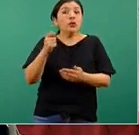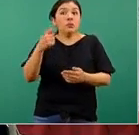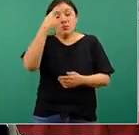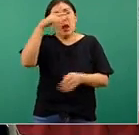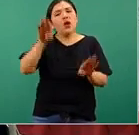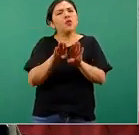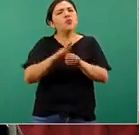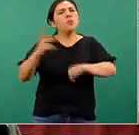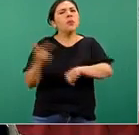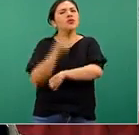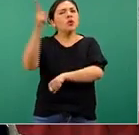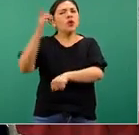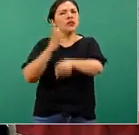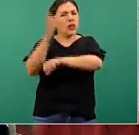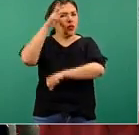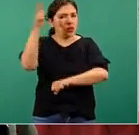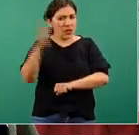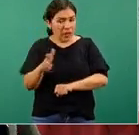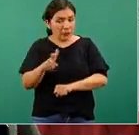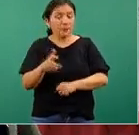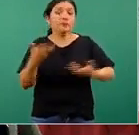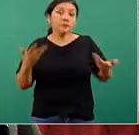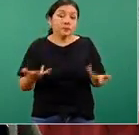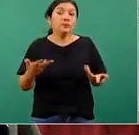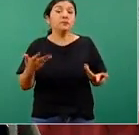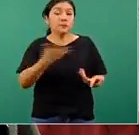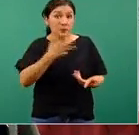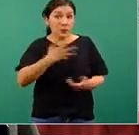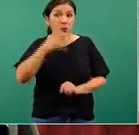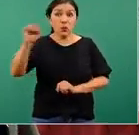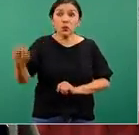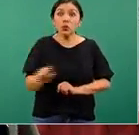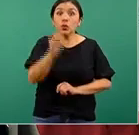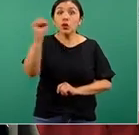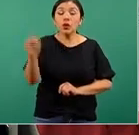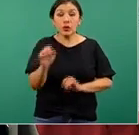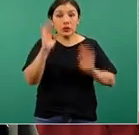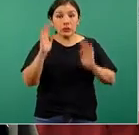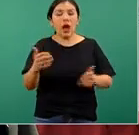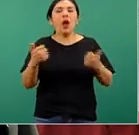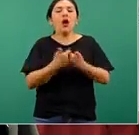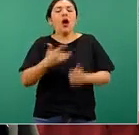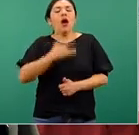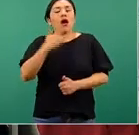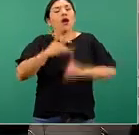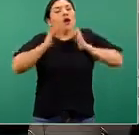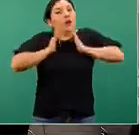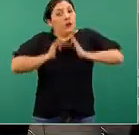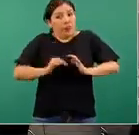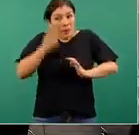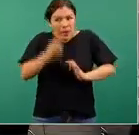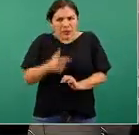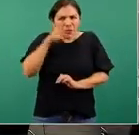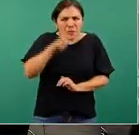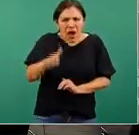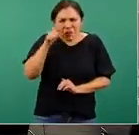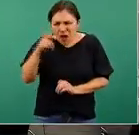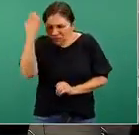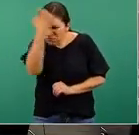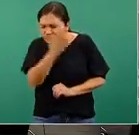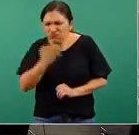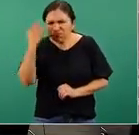estado de Hidalgo. Y hemos tenido, por suerte, la tranquilidad de que los hallazgos del